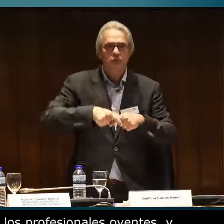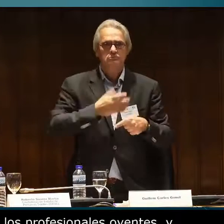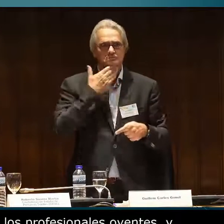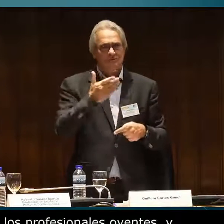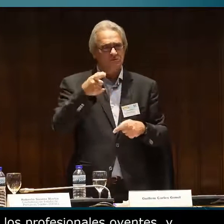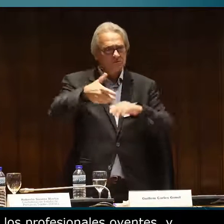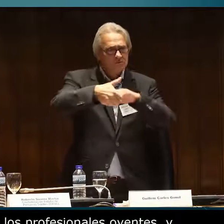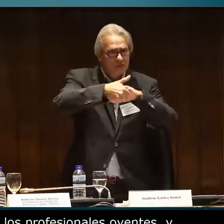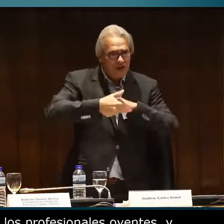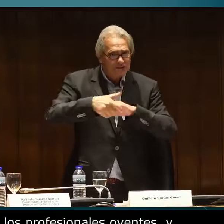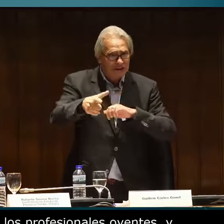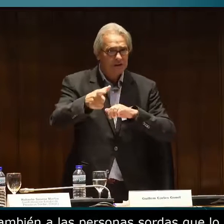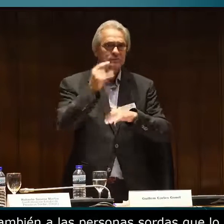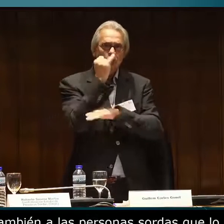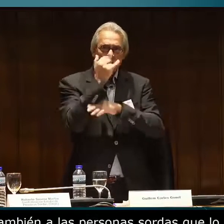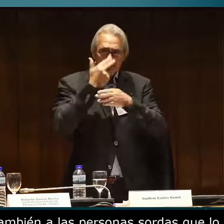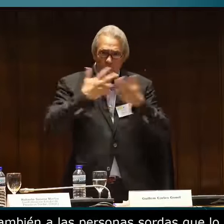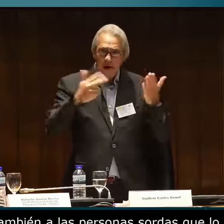todo este tema y